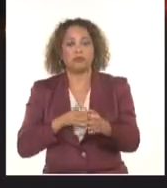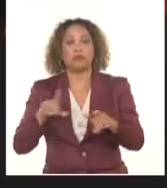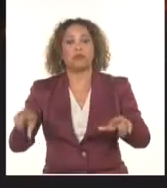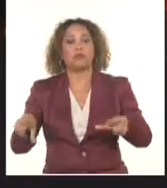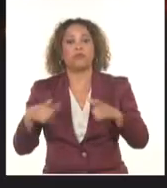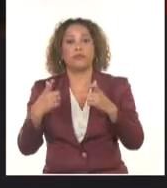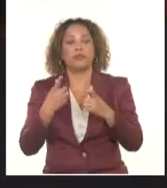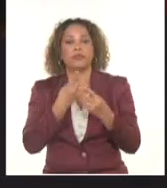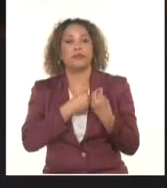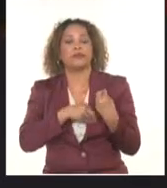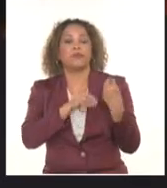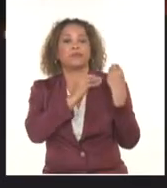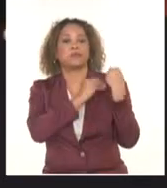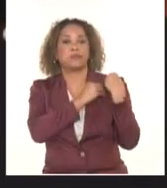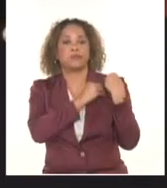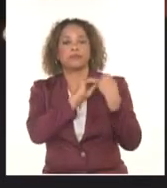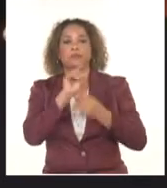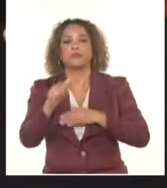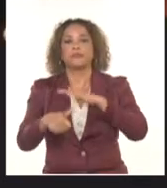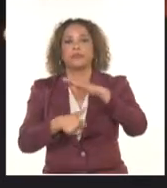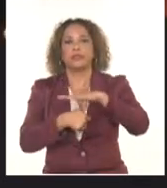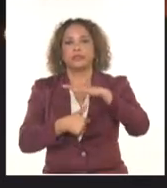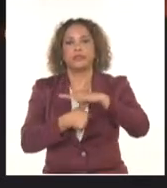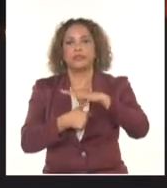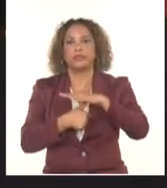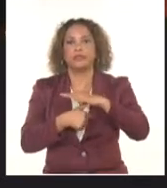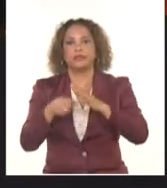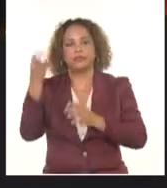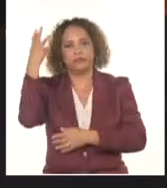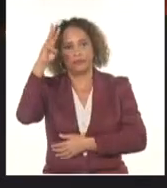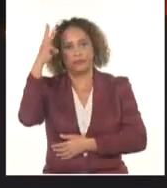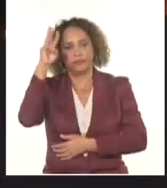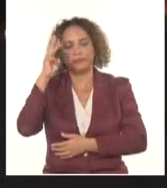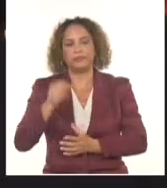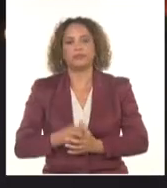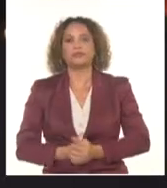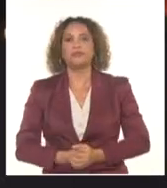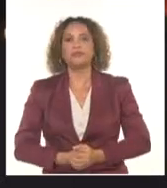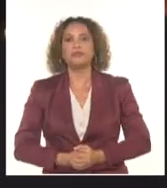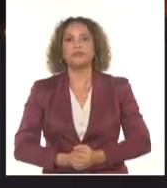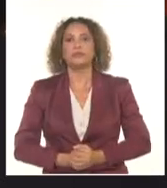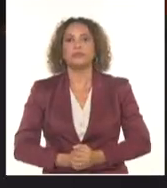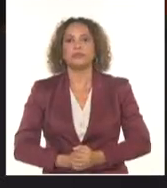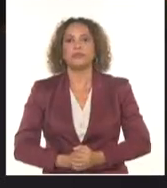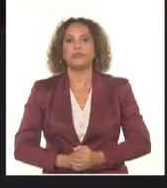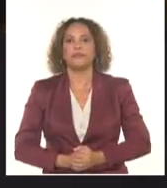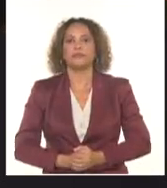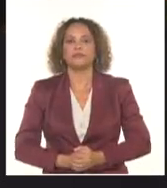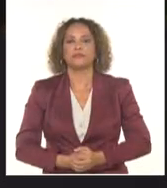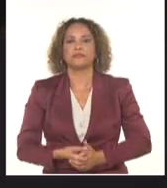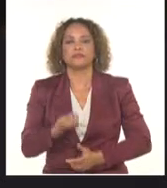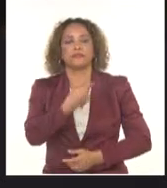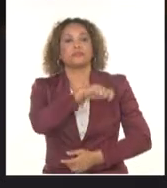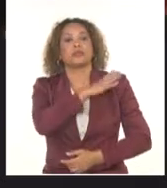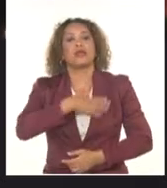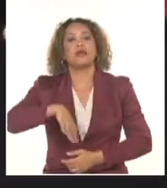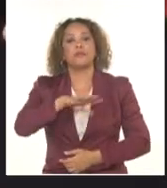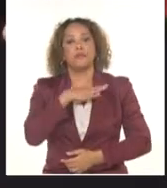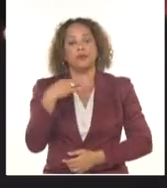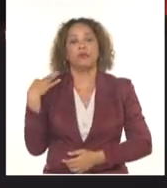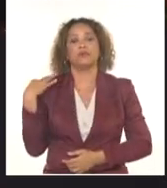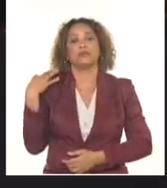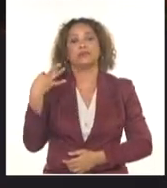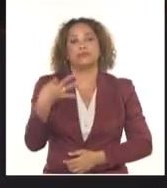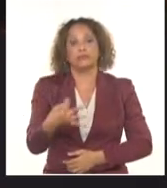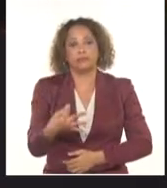el cargo de presidenta de la república que el pueblo